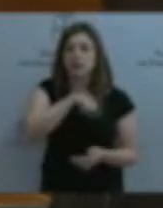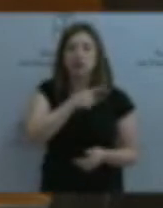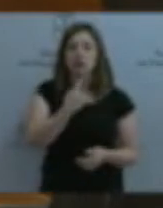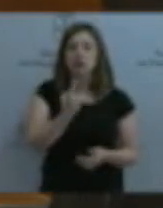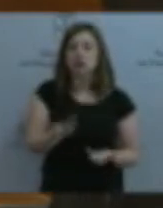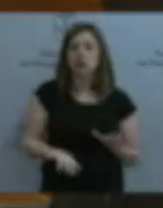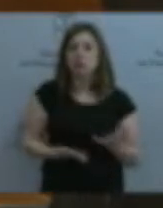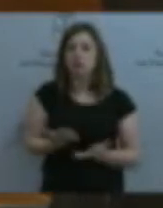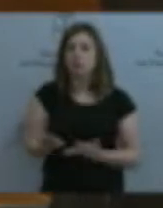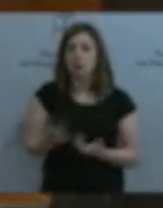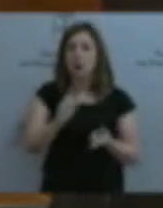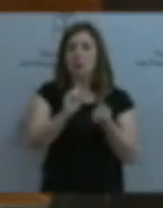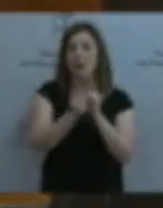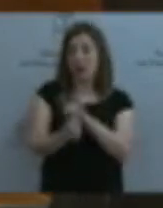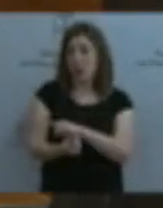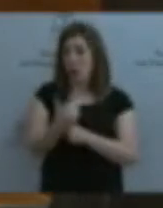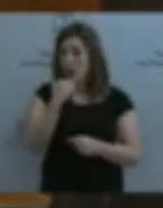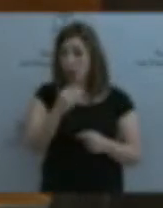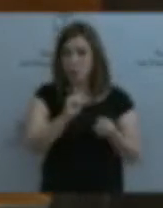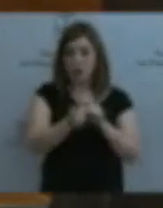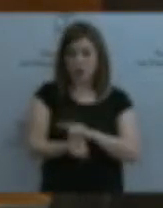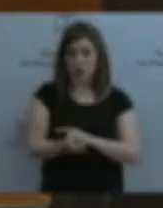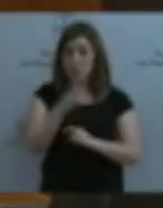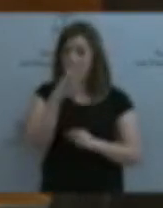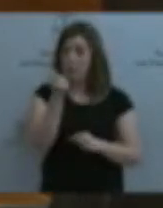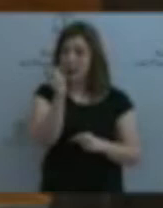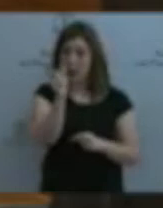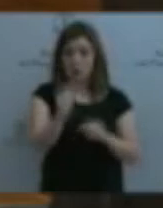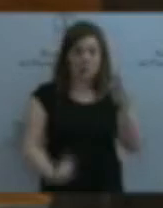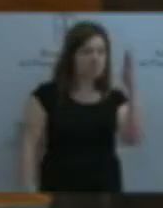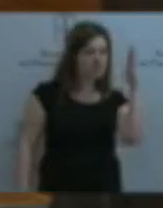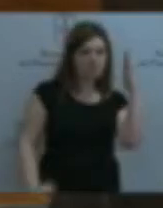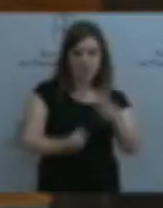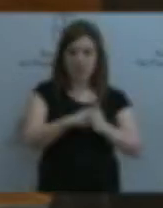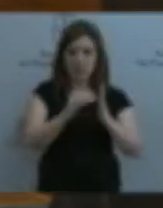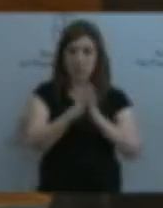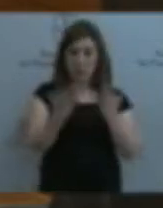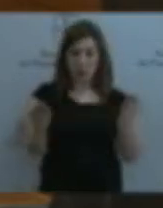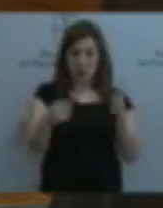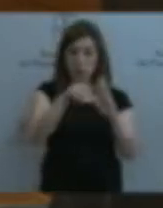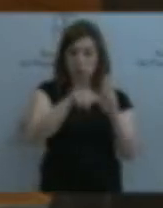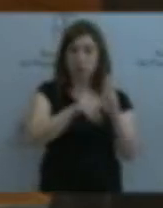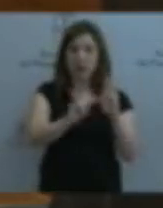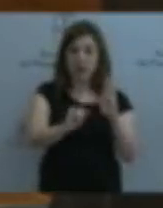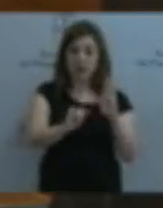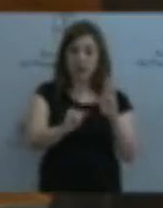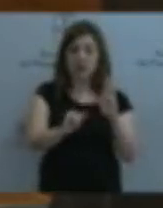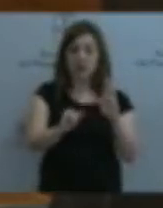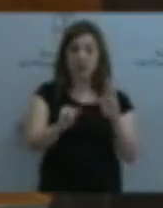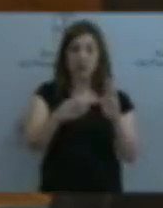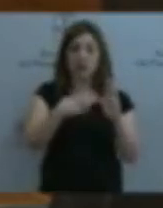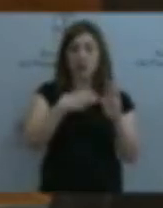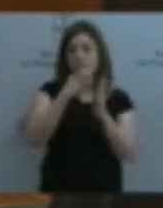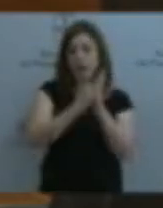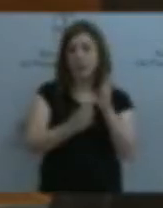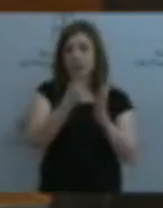alguna variación o modificación de modo que los precios máximos que aparecen en el pliego no puedan ser rebajados más de un 20%.